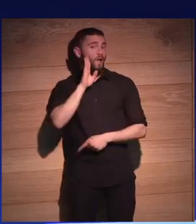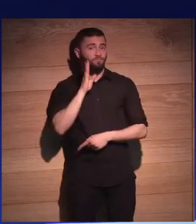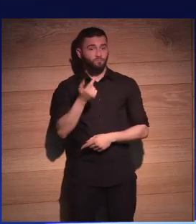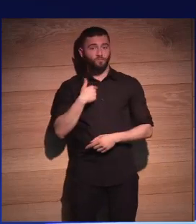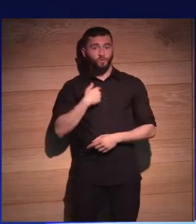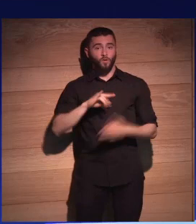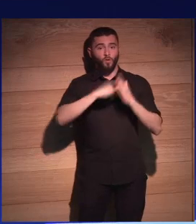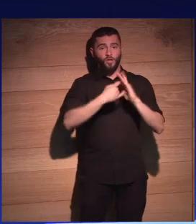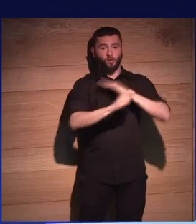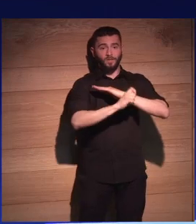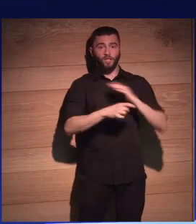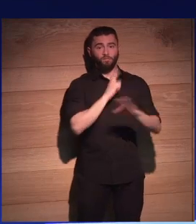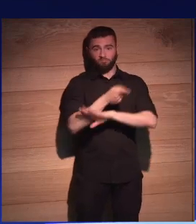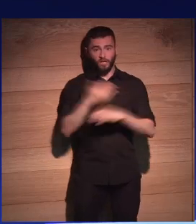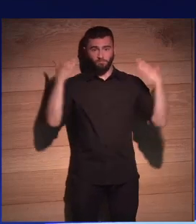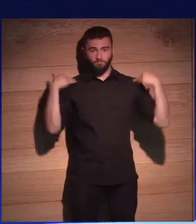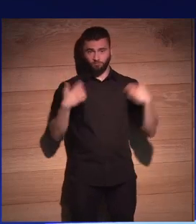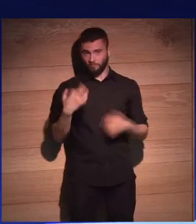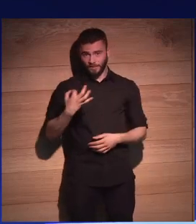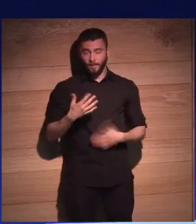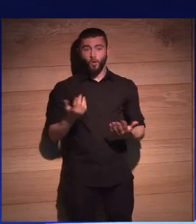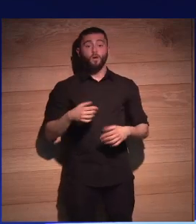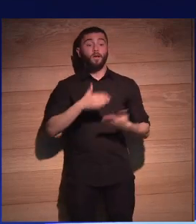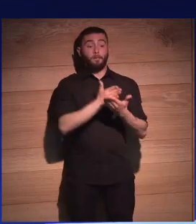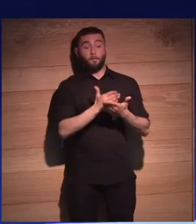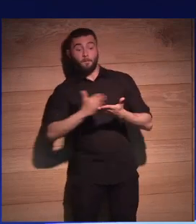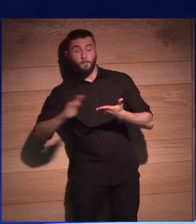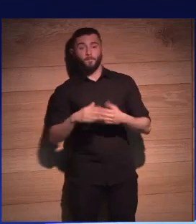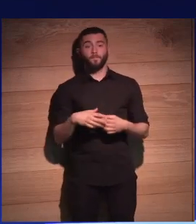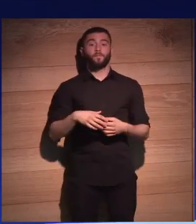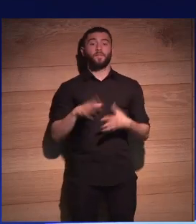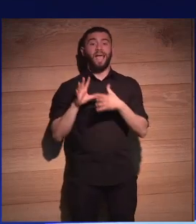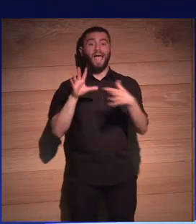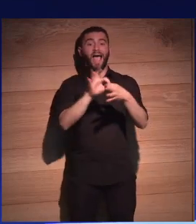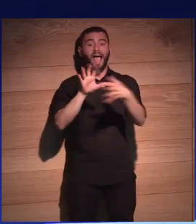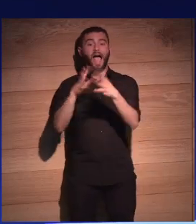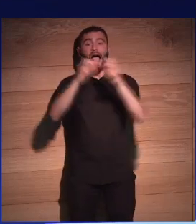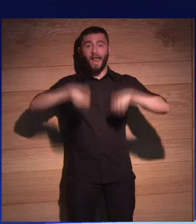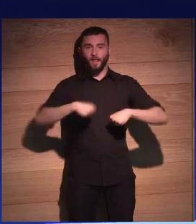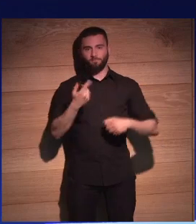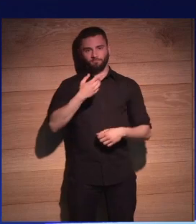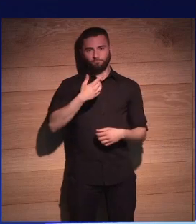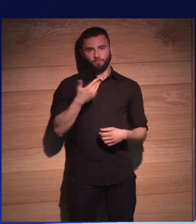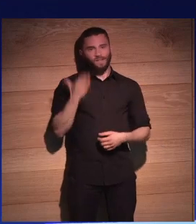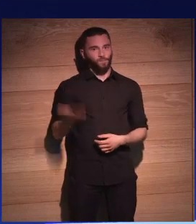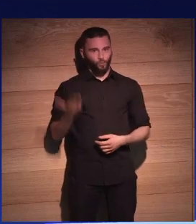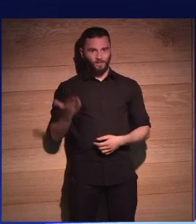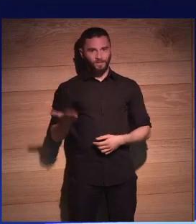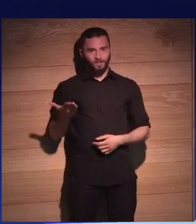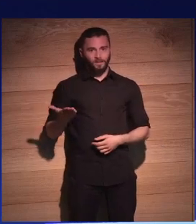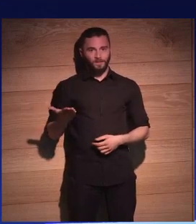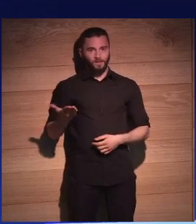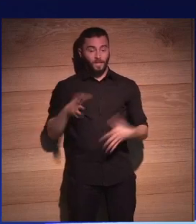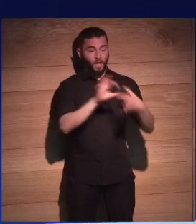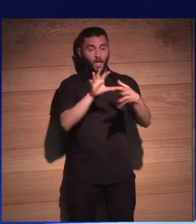que dirigir proyectos estratégicos. La parte de alianzas es para nosotros muy importante, es todas